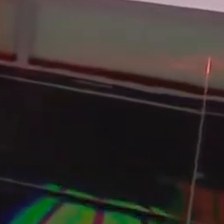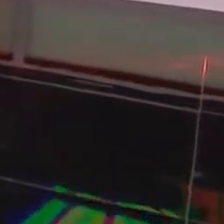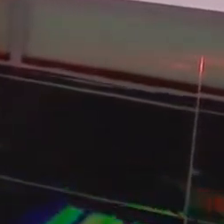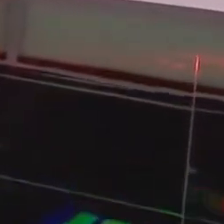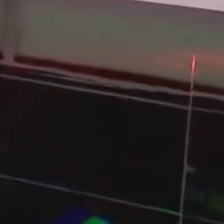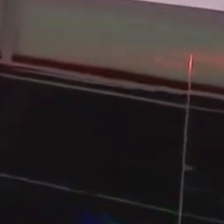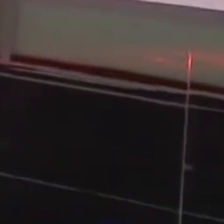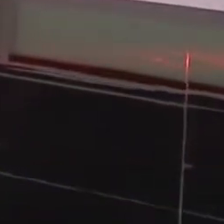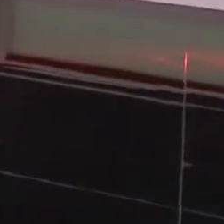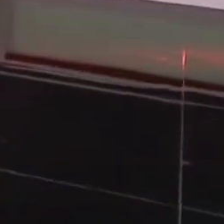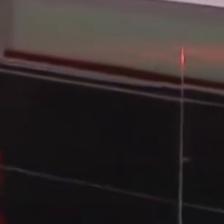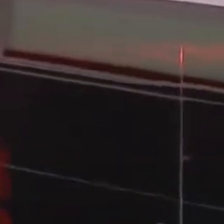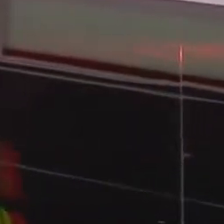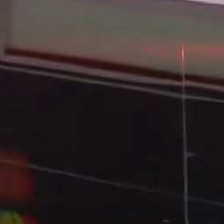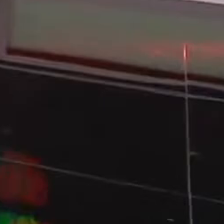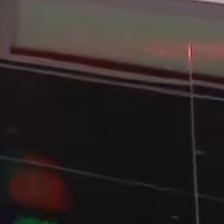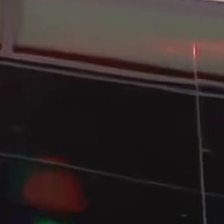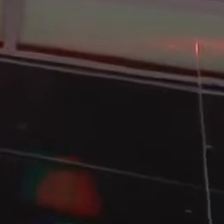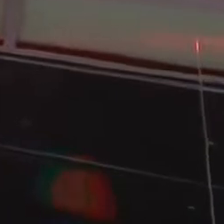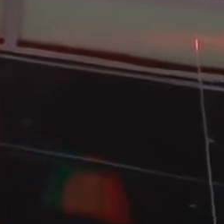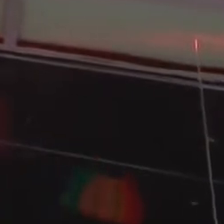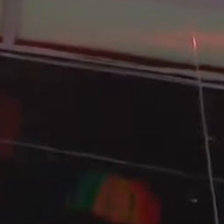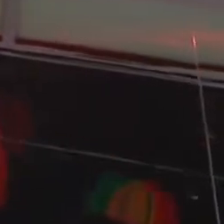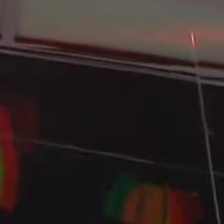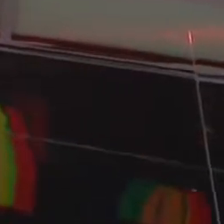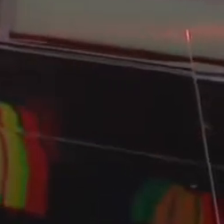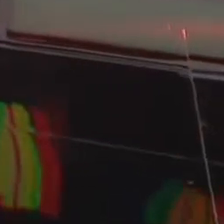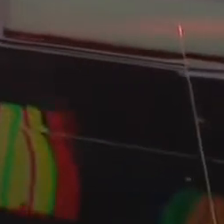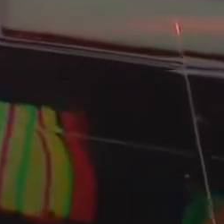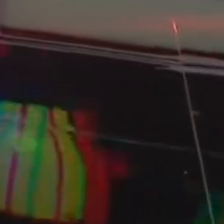emoción que añora,